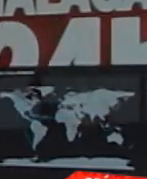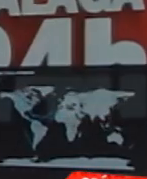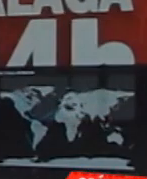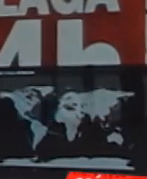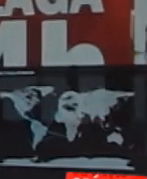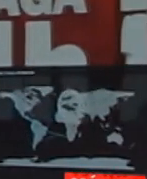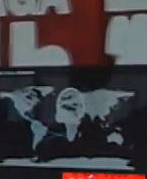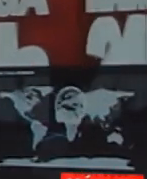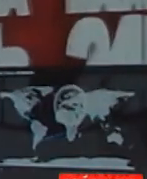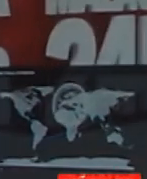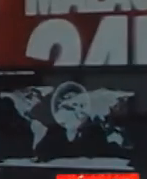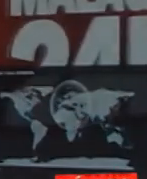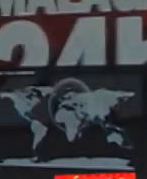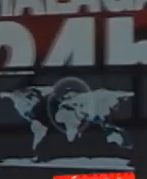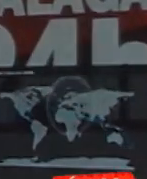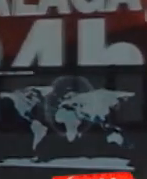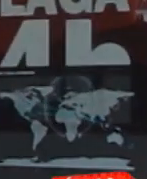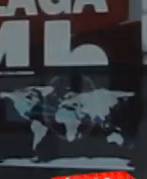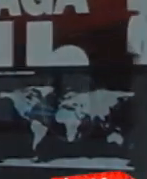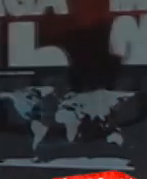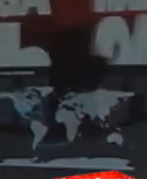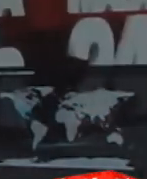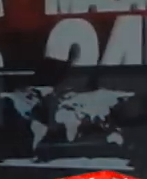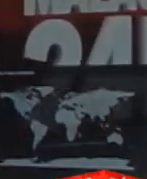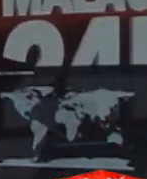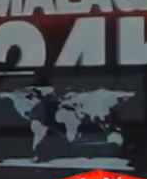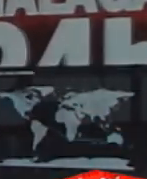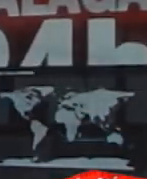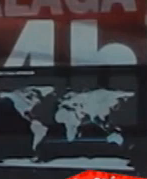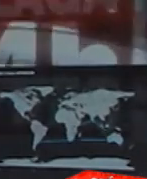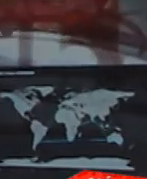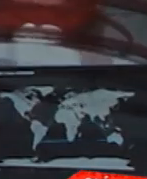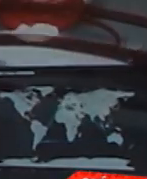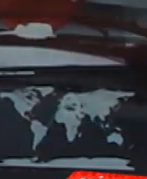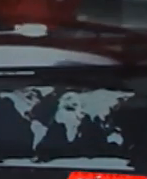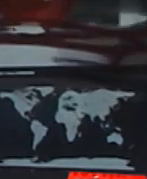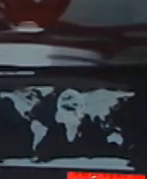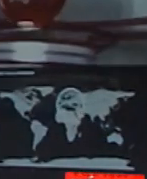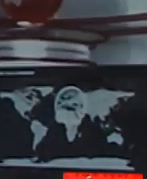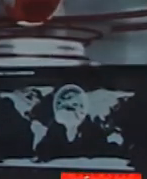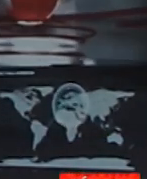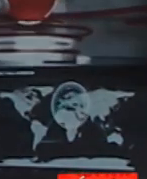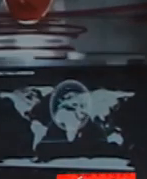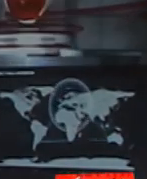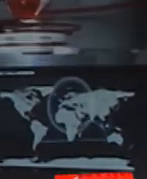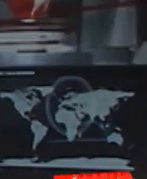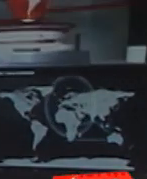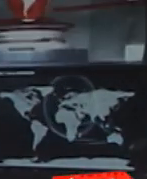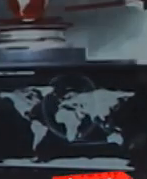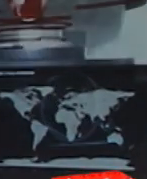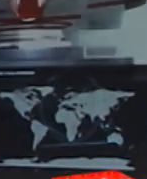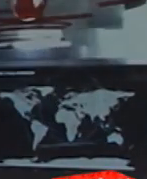las labores del ejército se van a intensificar en todo el territorio nacional se van a ayudar a los ayuntamientos para que atiendan a las personas mayores